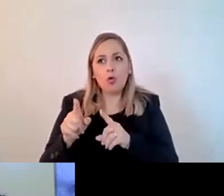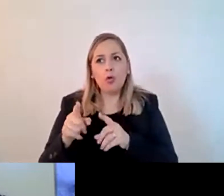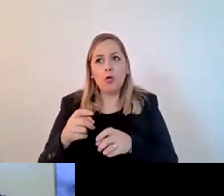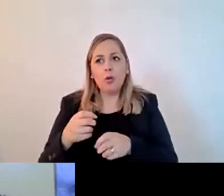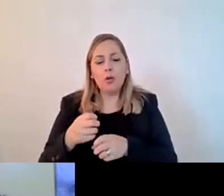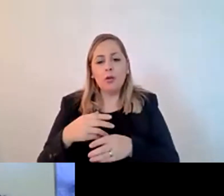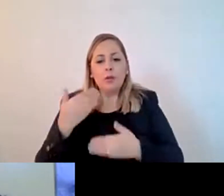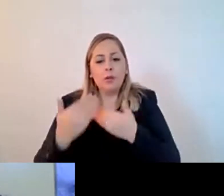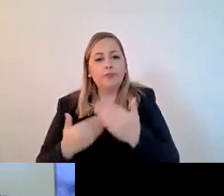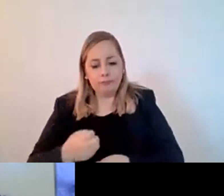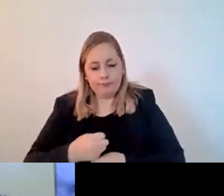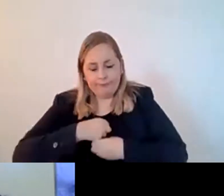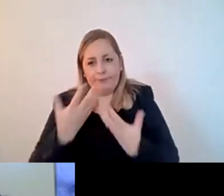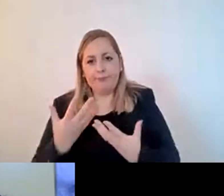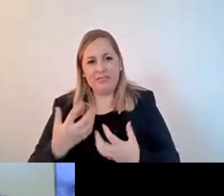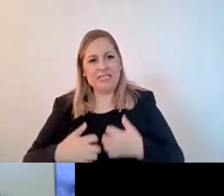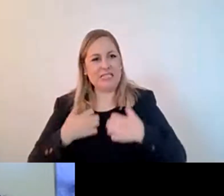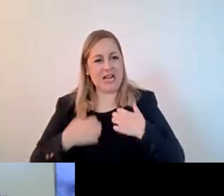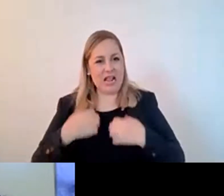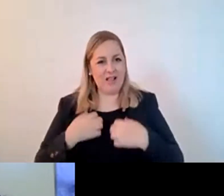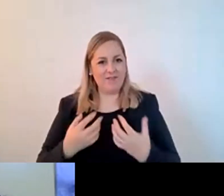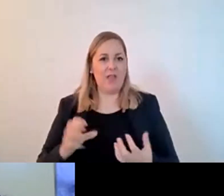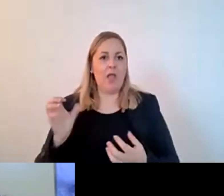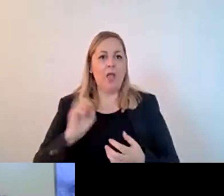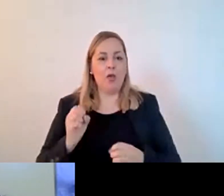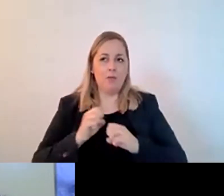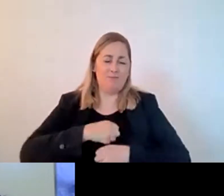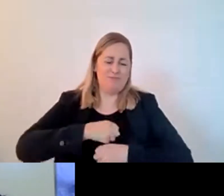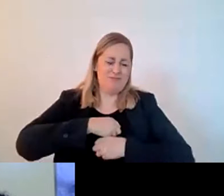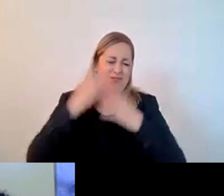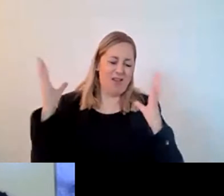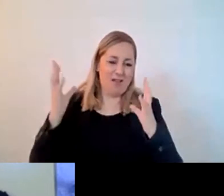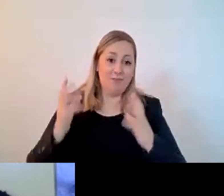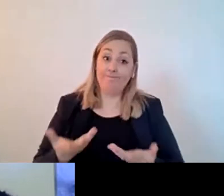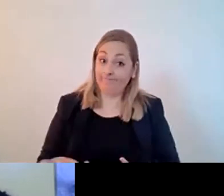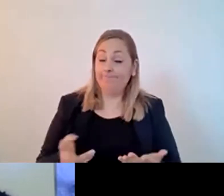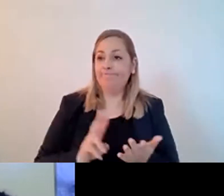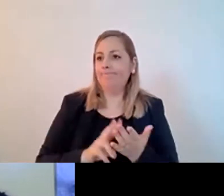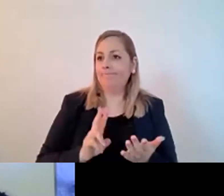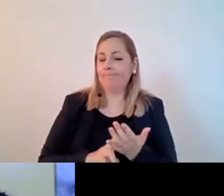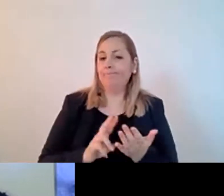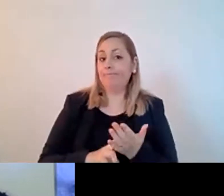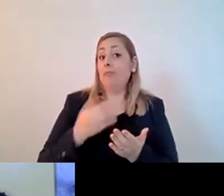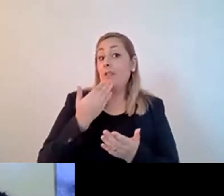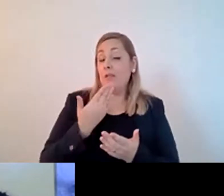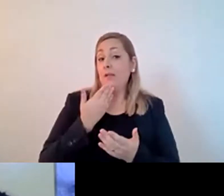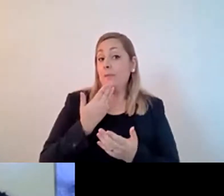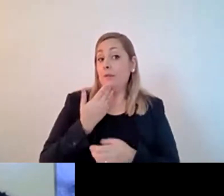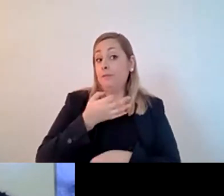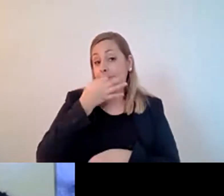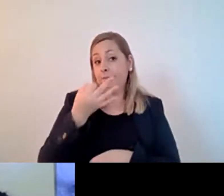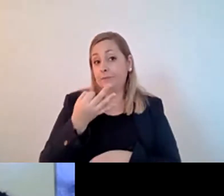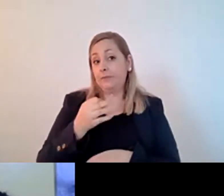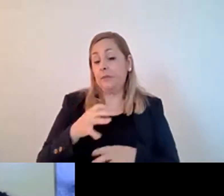de rabia o de explosión, ¿no es cierto? También se ha advertido que